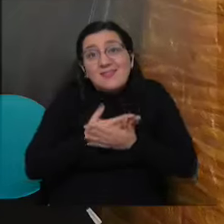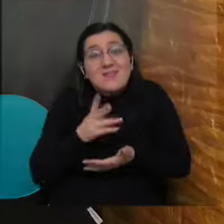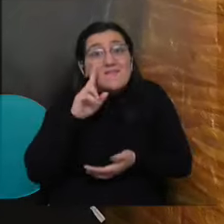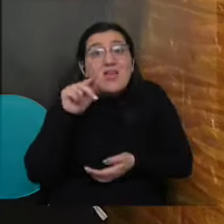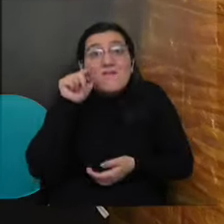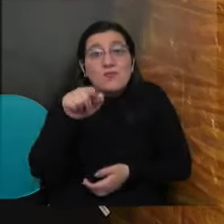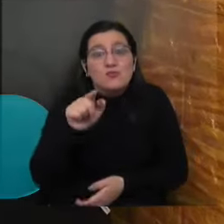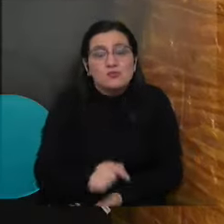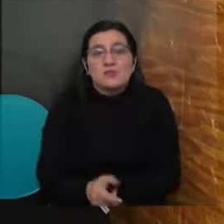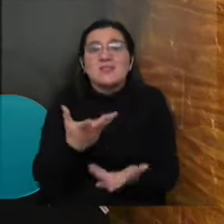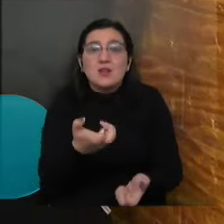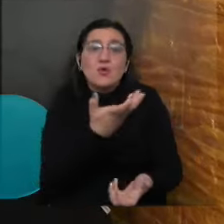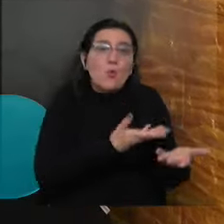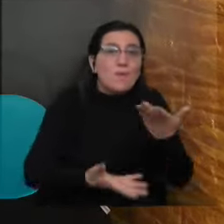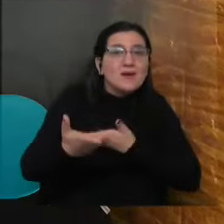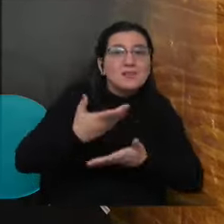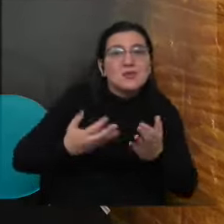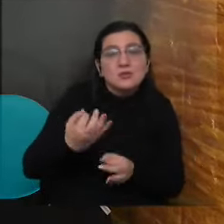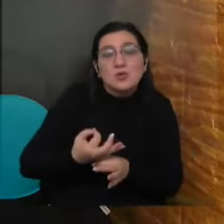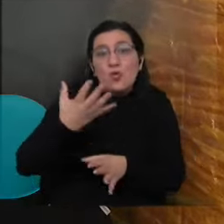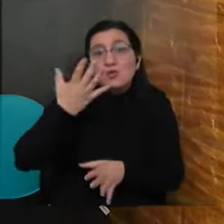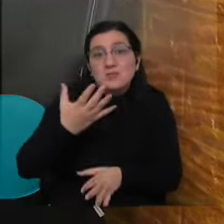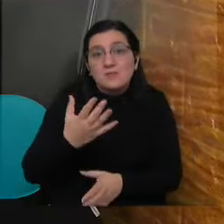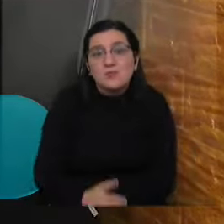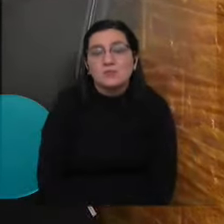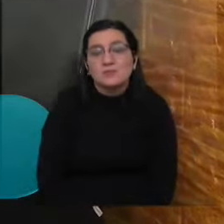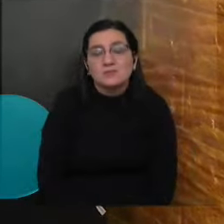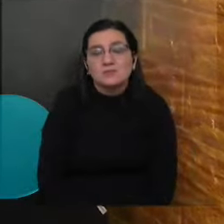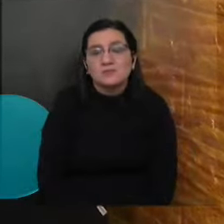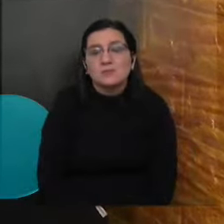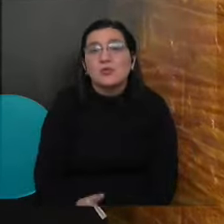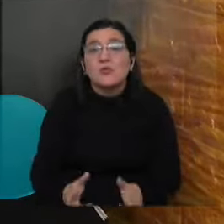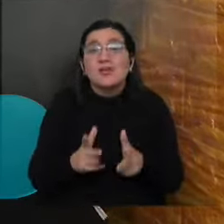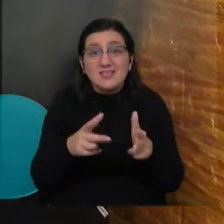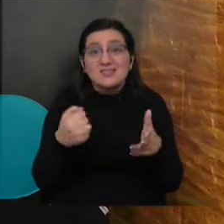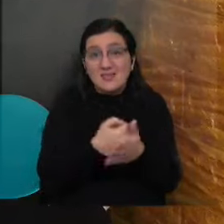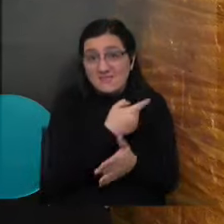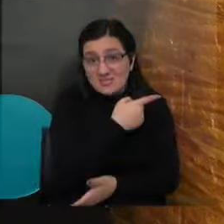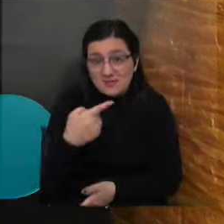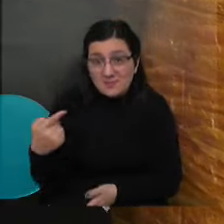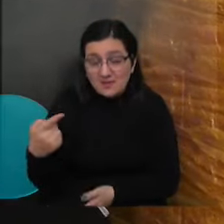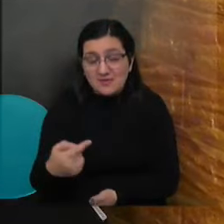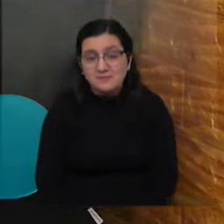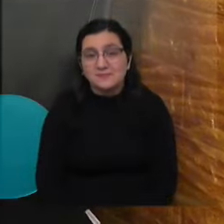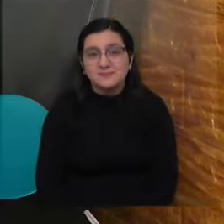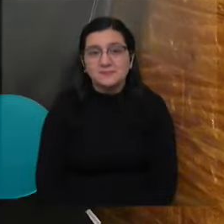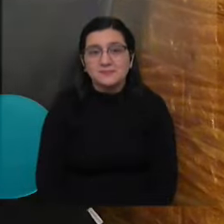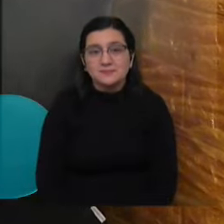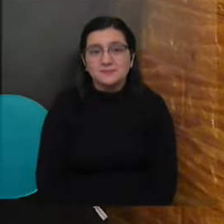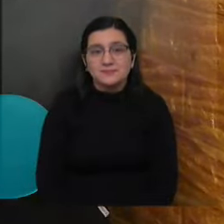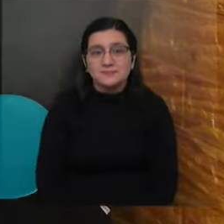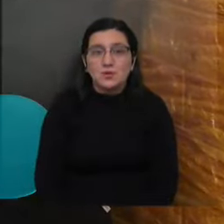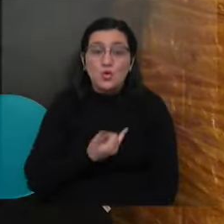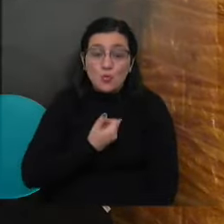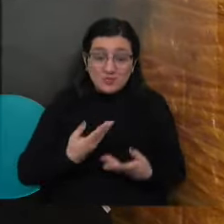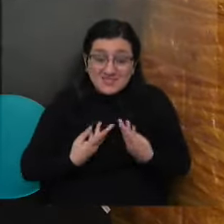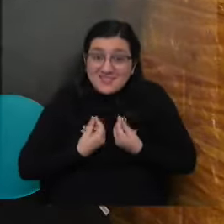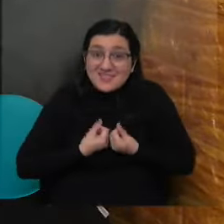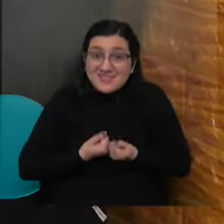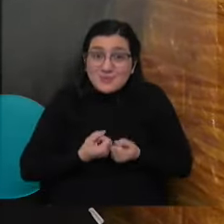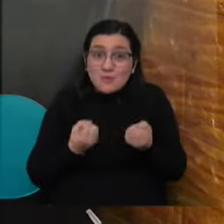quiere justamente compartir este concepto y este mensaje que vos querés emitir este fin de semana con esta idea cómo lo sentí porque